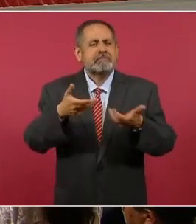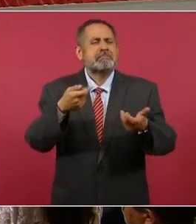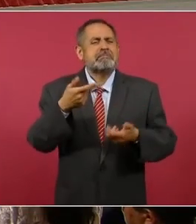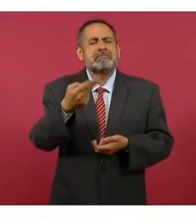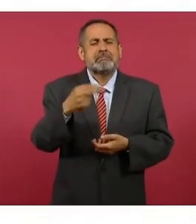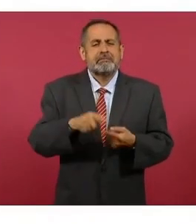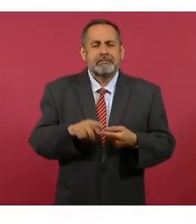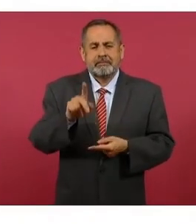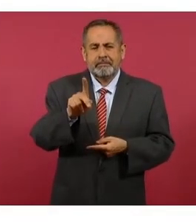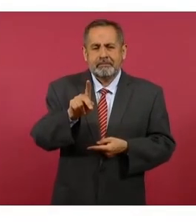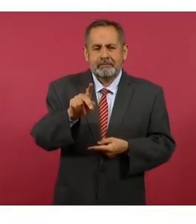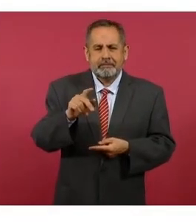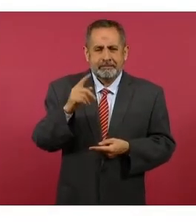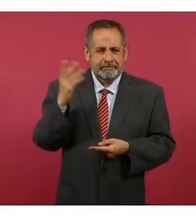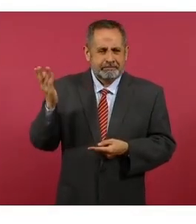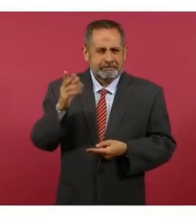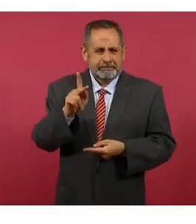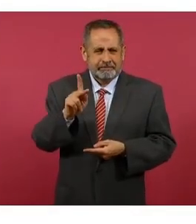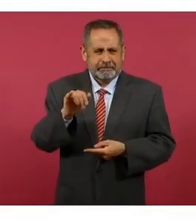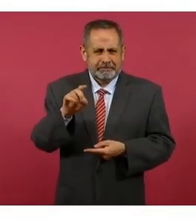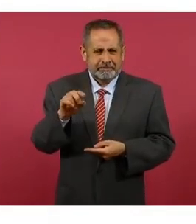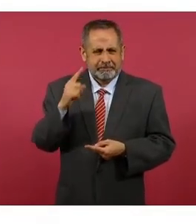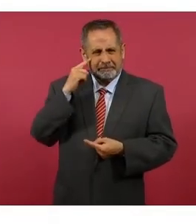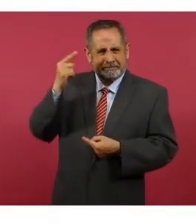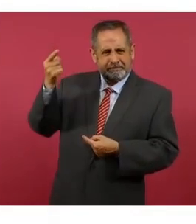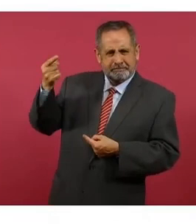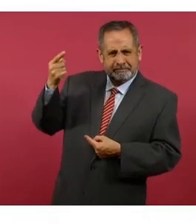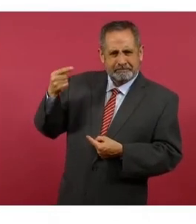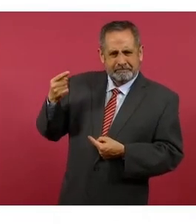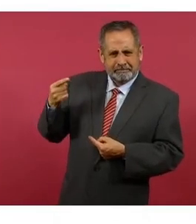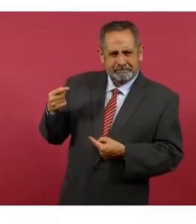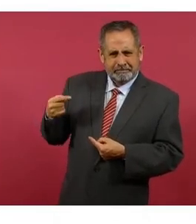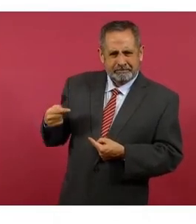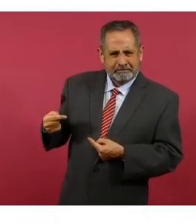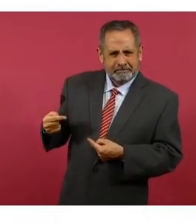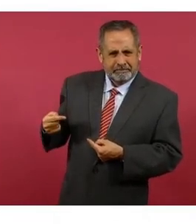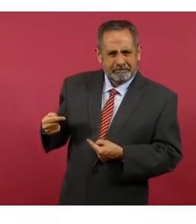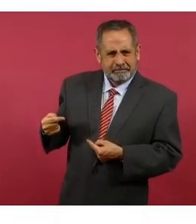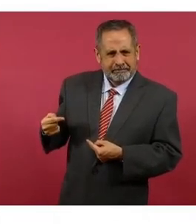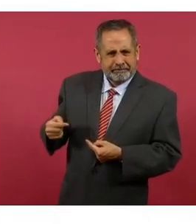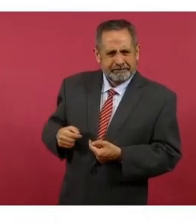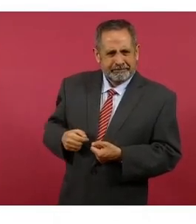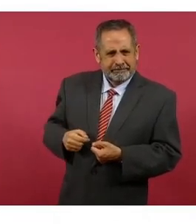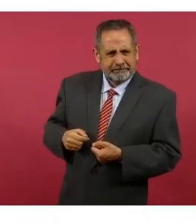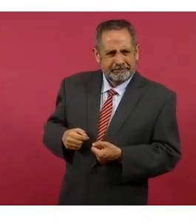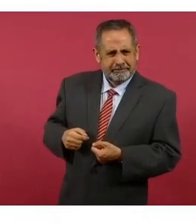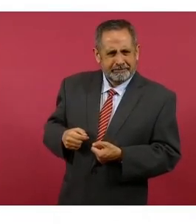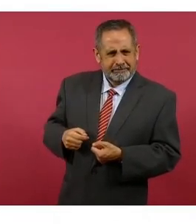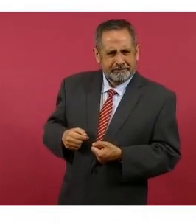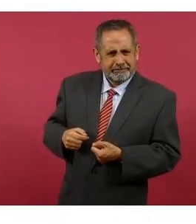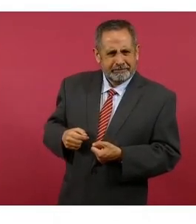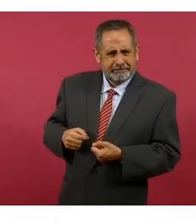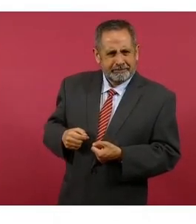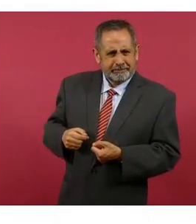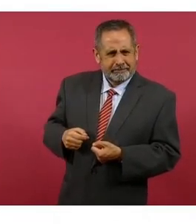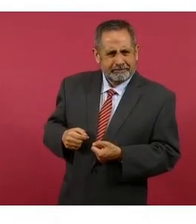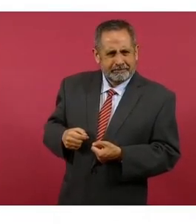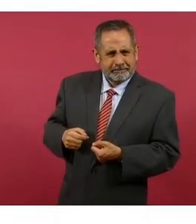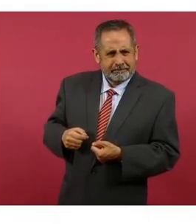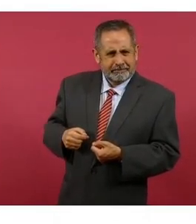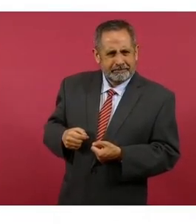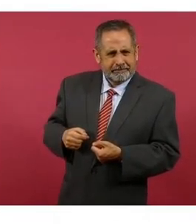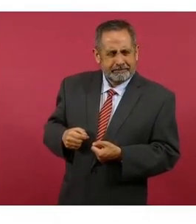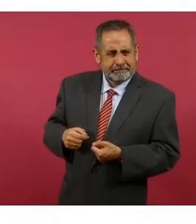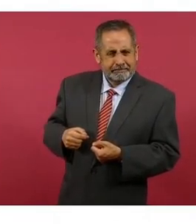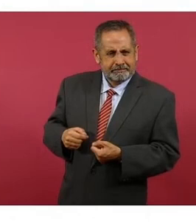calle: piedra, cebollitas, crack, perico, blancanieve, doña blanca, caspa del diablo, grapas,